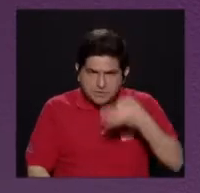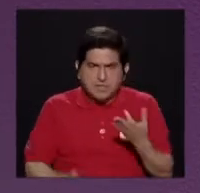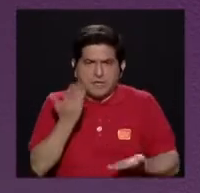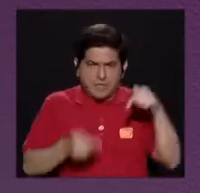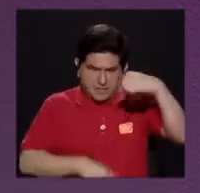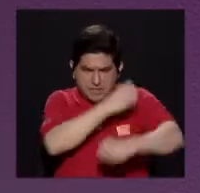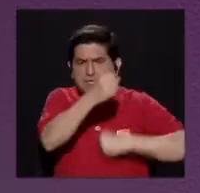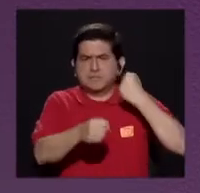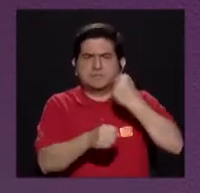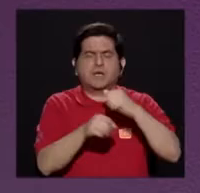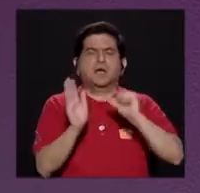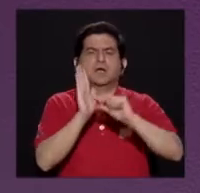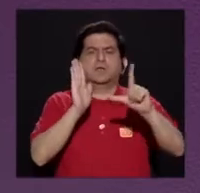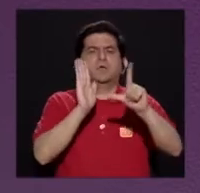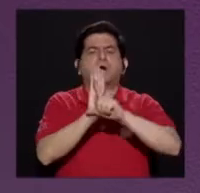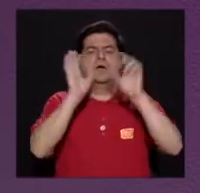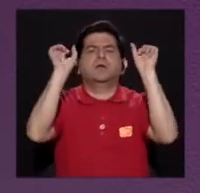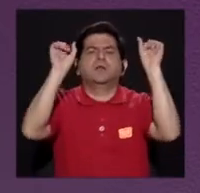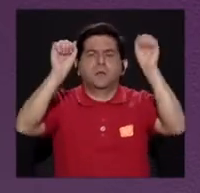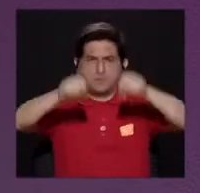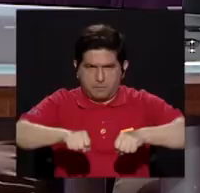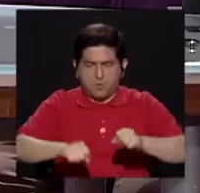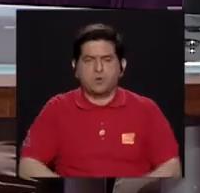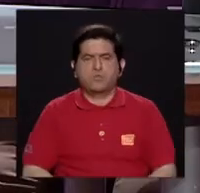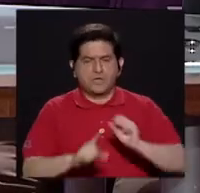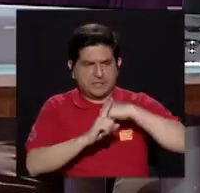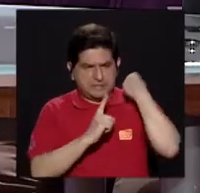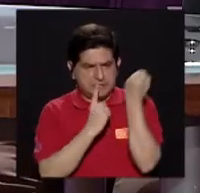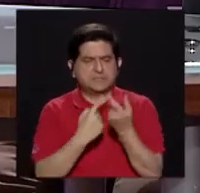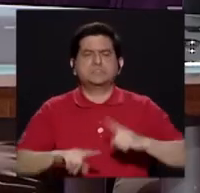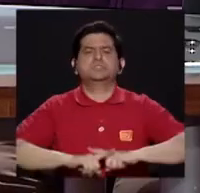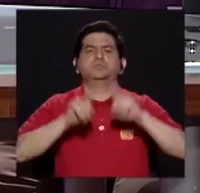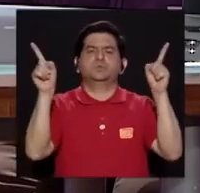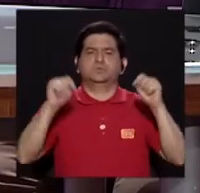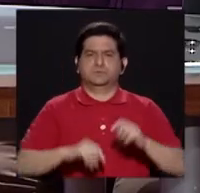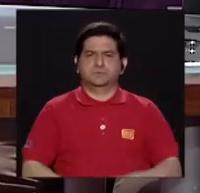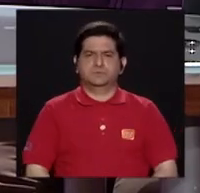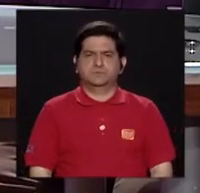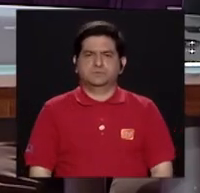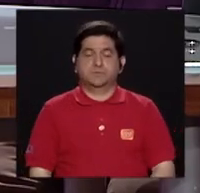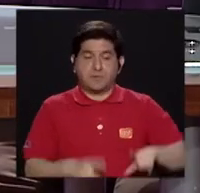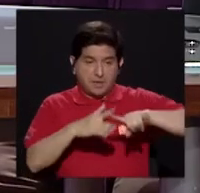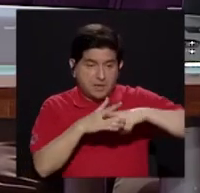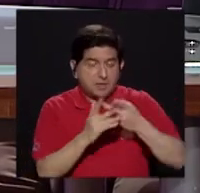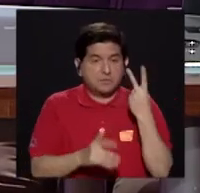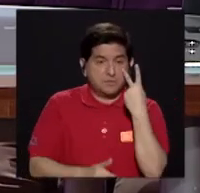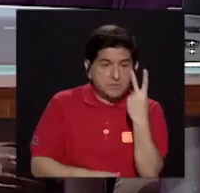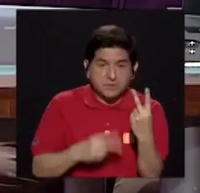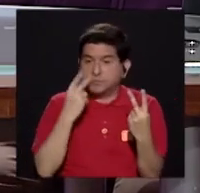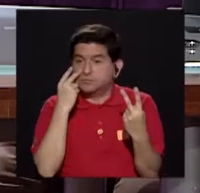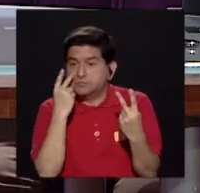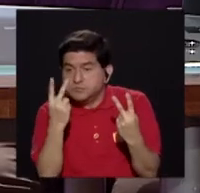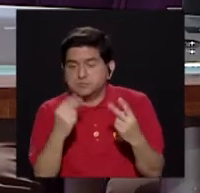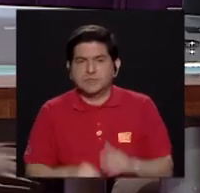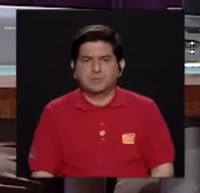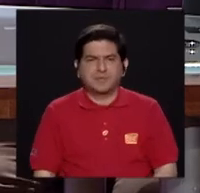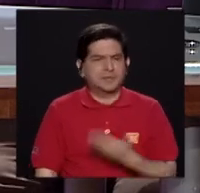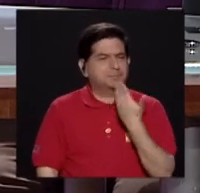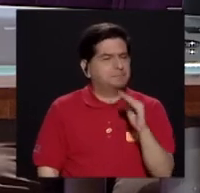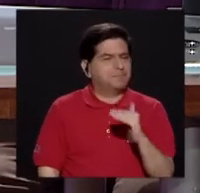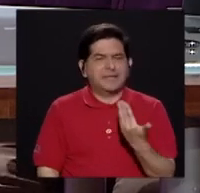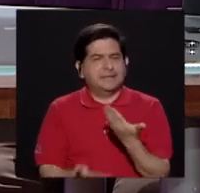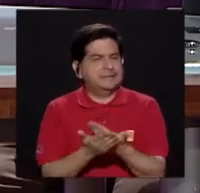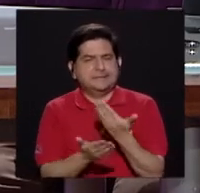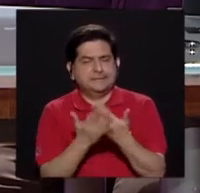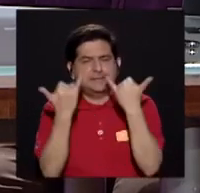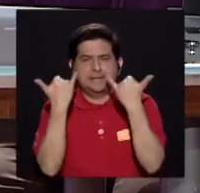este año en la Asamblea Legislativa se iba a dar una situación diferente. Empezamos a ver, digamos, malas señales